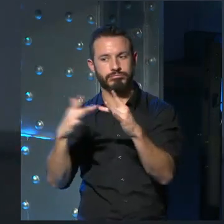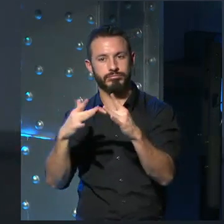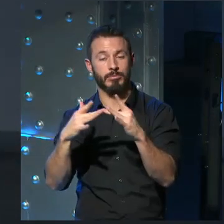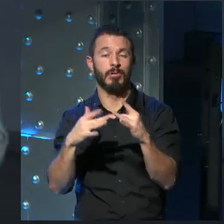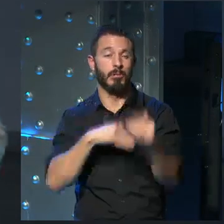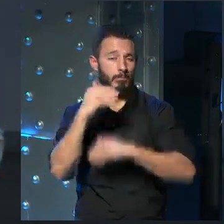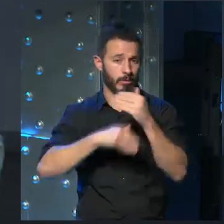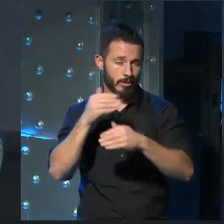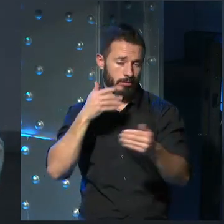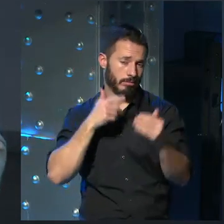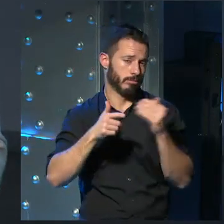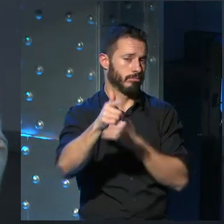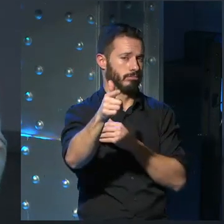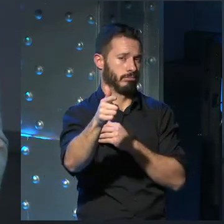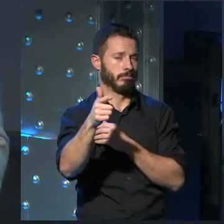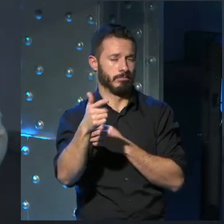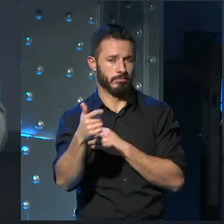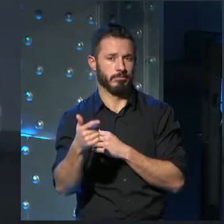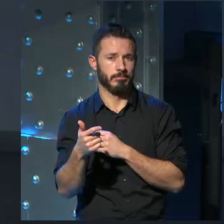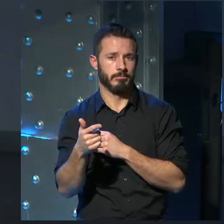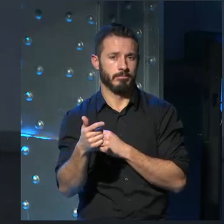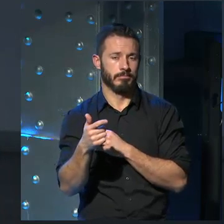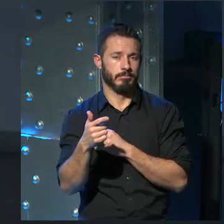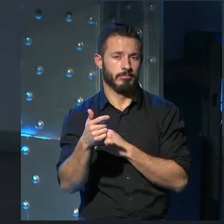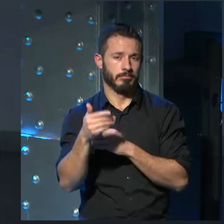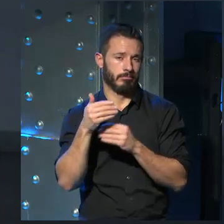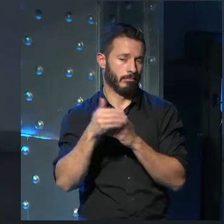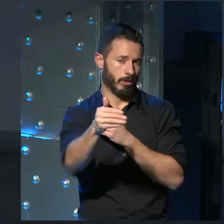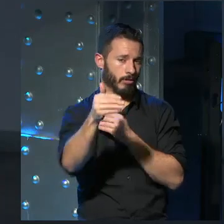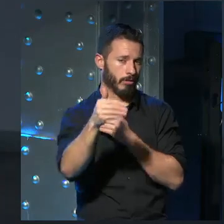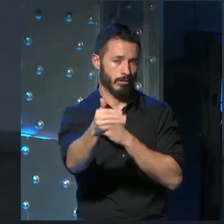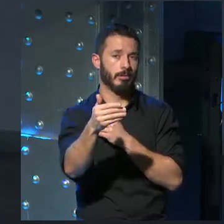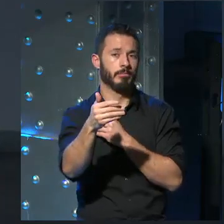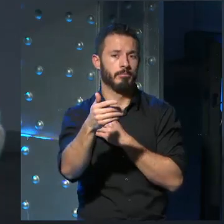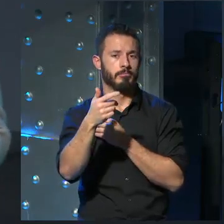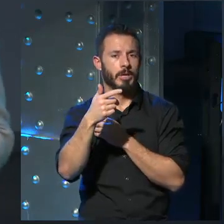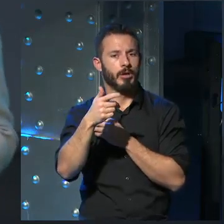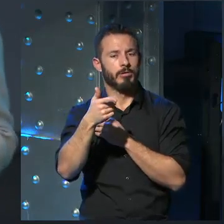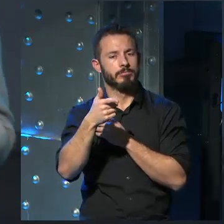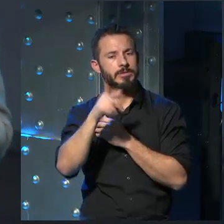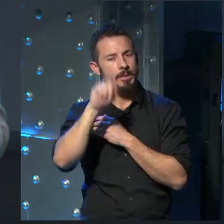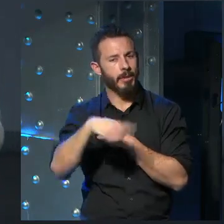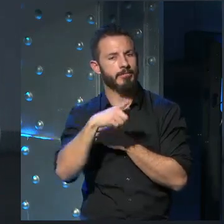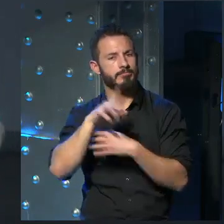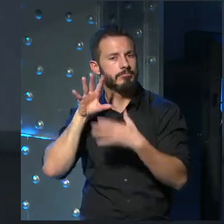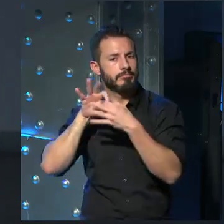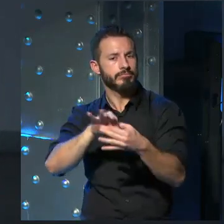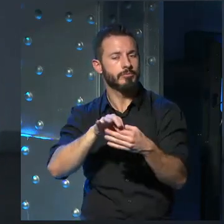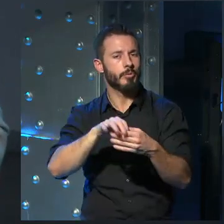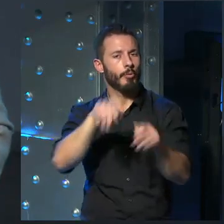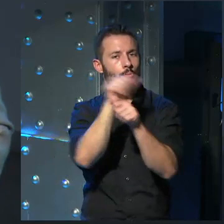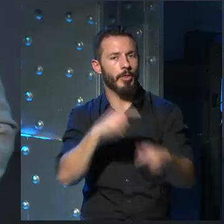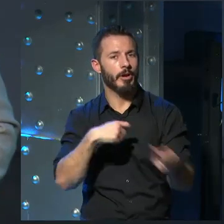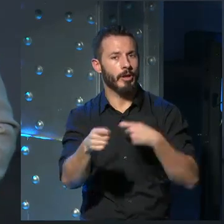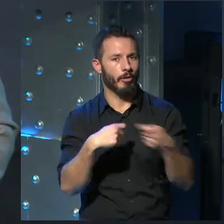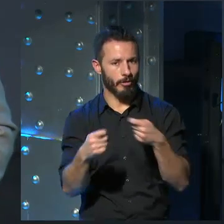llevar mucho tiempo, es un proceso de medio largo recorrido, pero es un proceso que yo entiendo tiene también su propio modelo de negocio. No es fácil encontrar modelos de